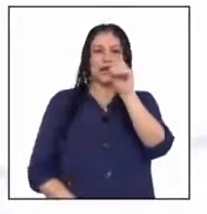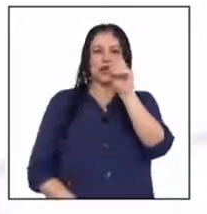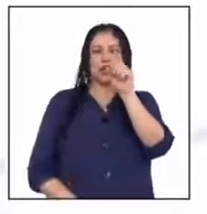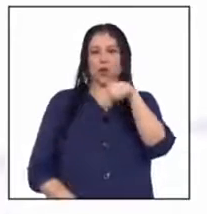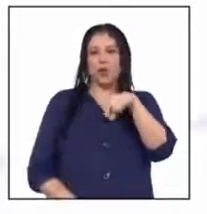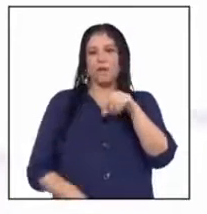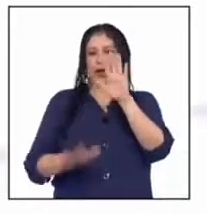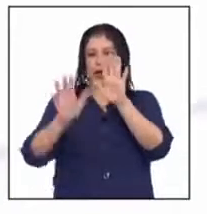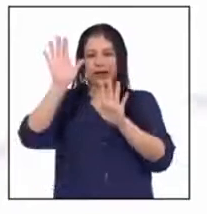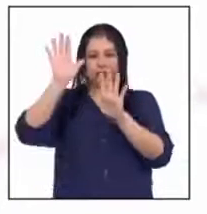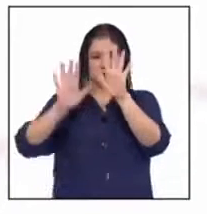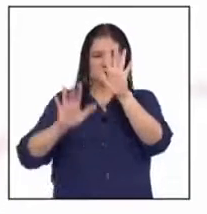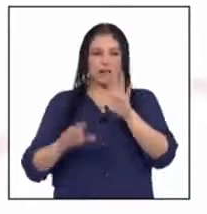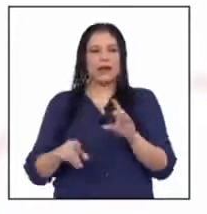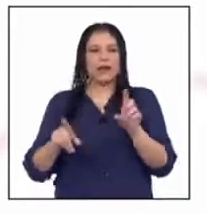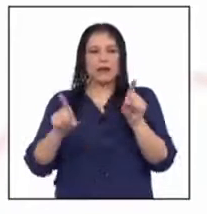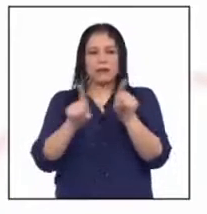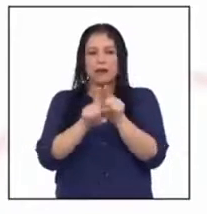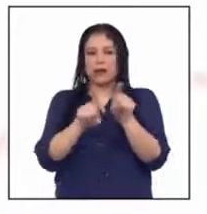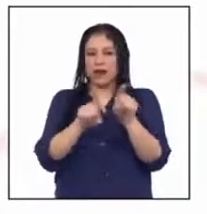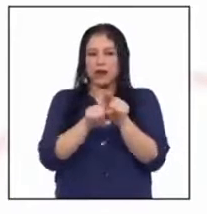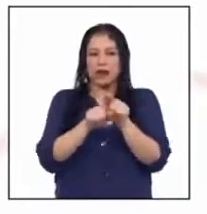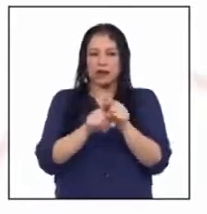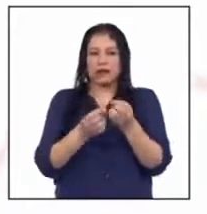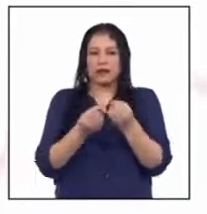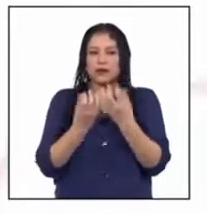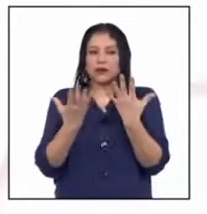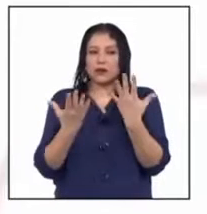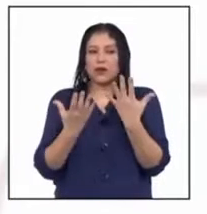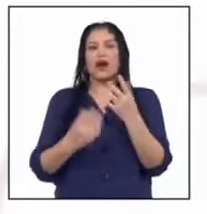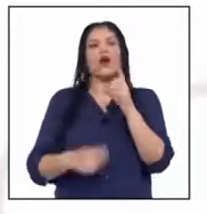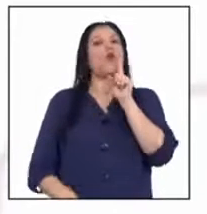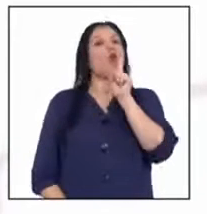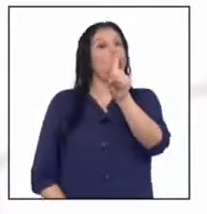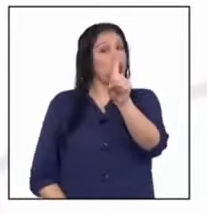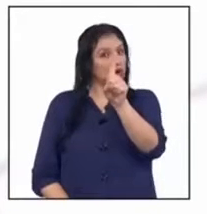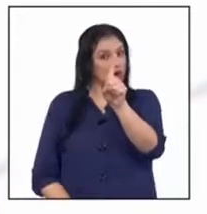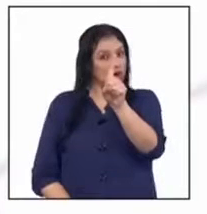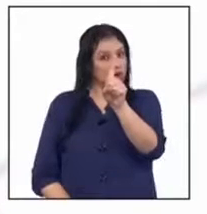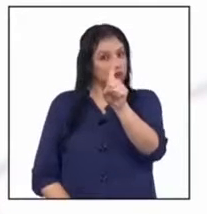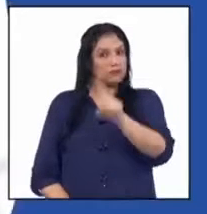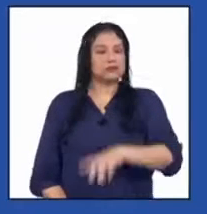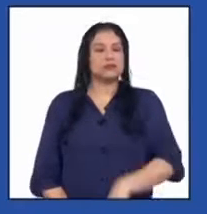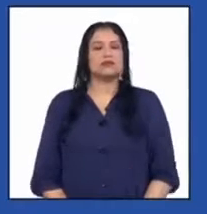más 0,15, que es igual a 1.